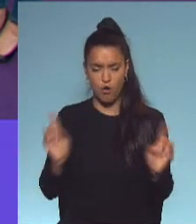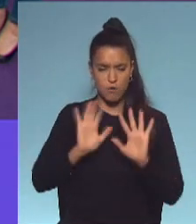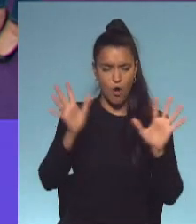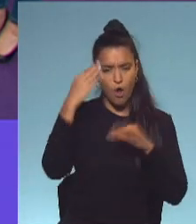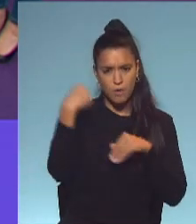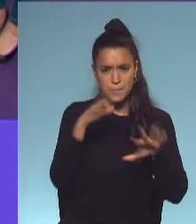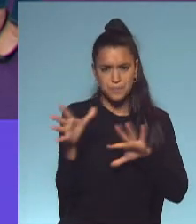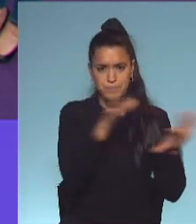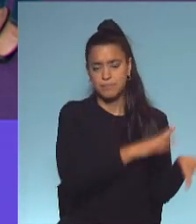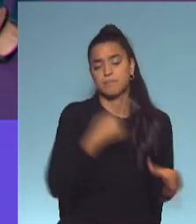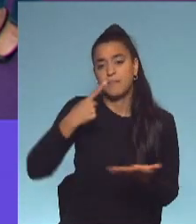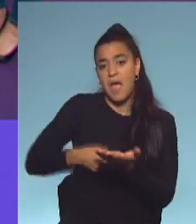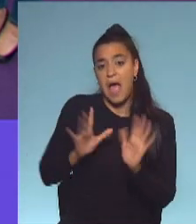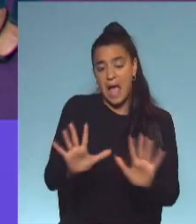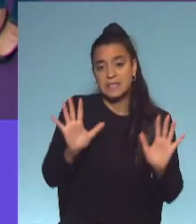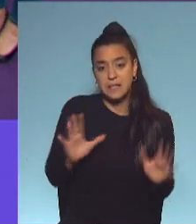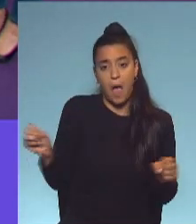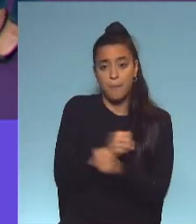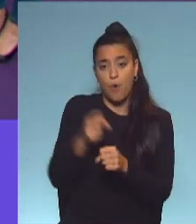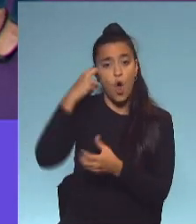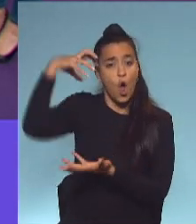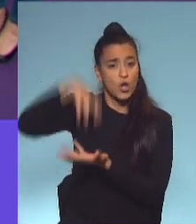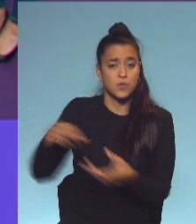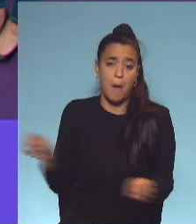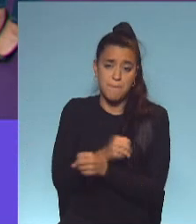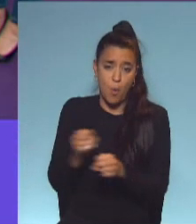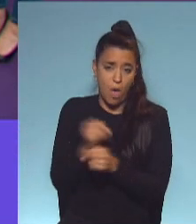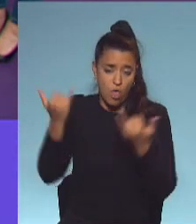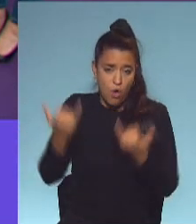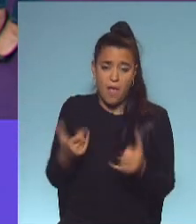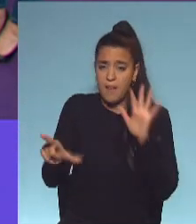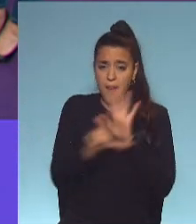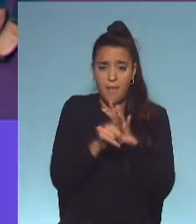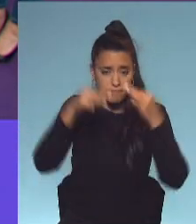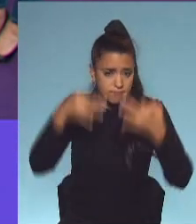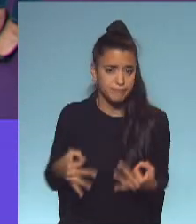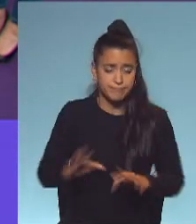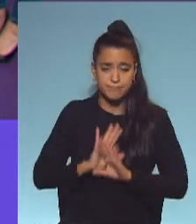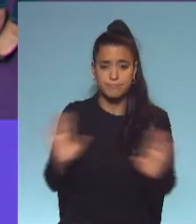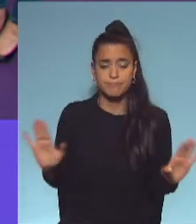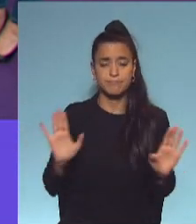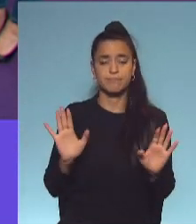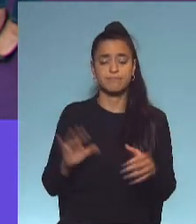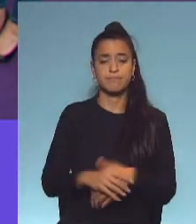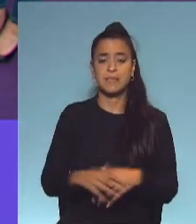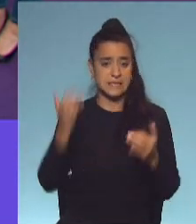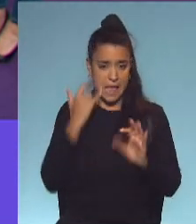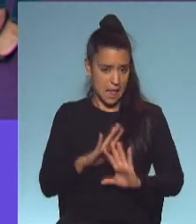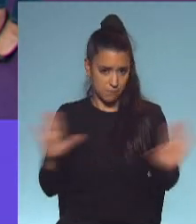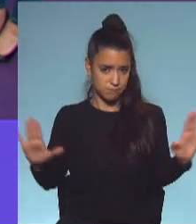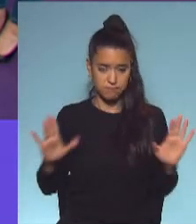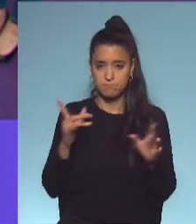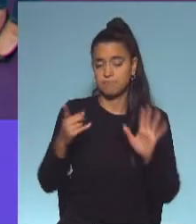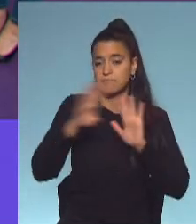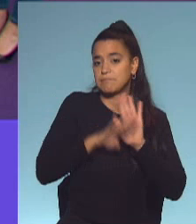medida. La medida se tomó. Se aprobó por el Congreso. Se aprobó también, por el Congreso, es ley, está. Una vez que. Ya está. Son